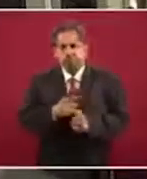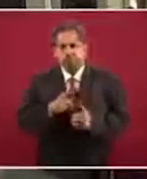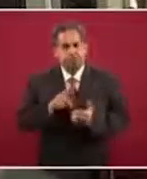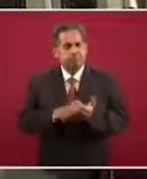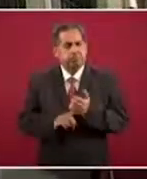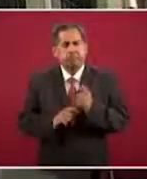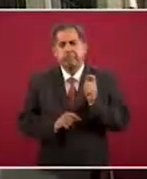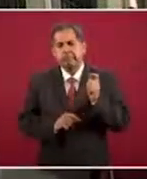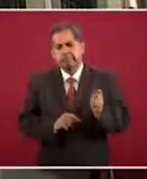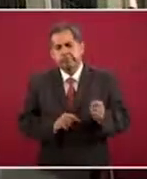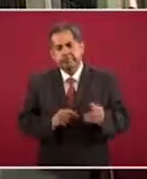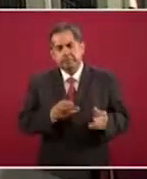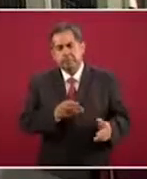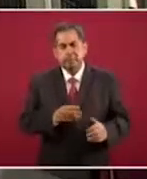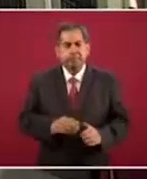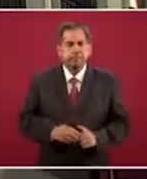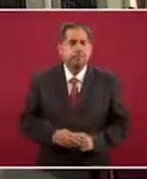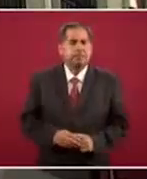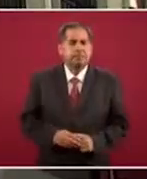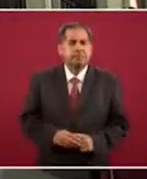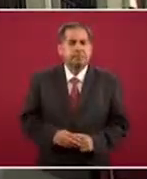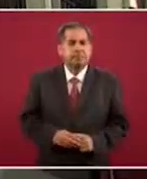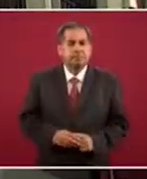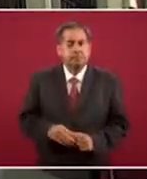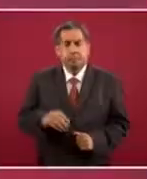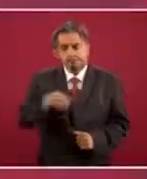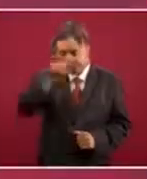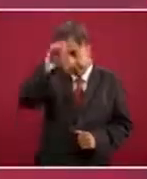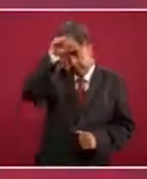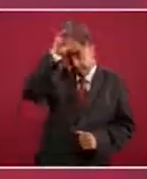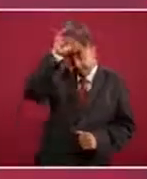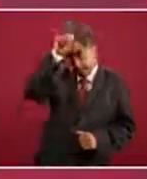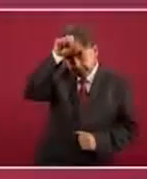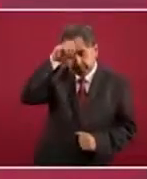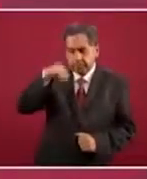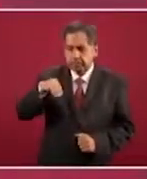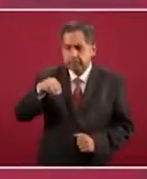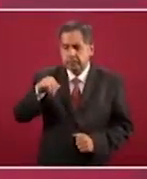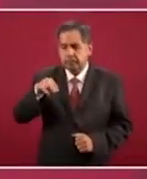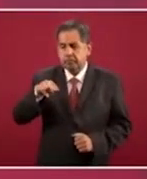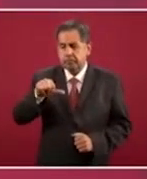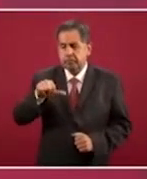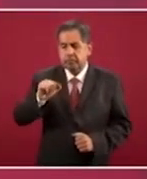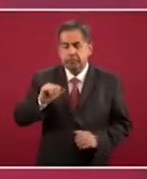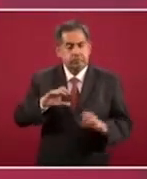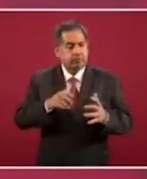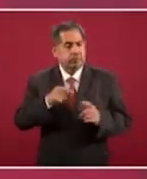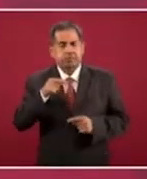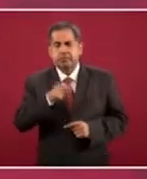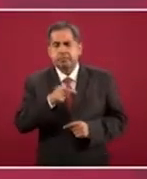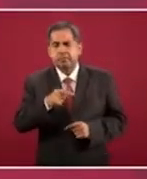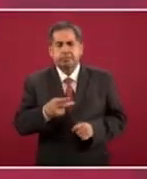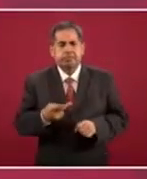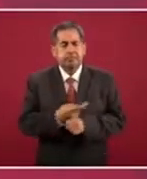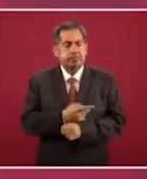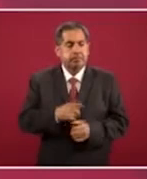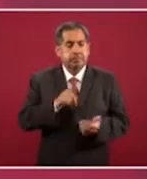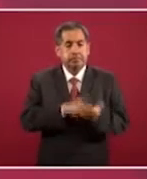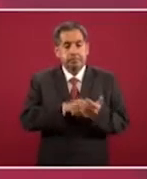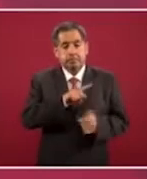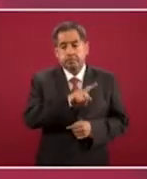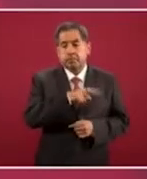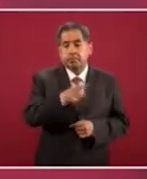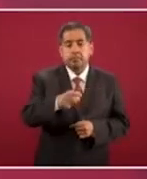d las minas y de manera particular de la